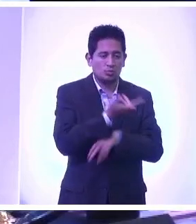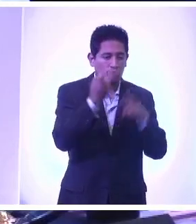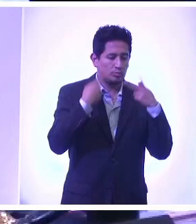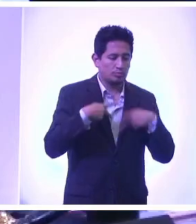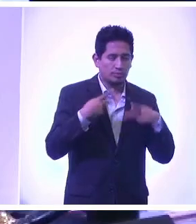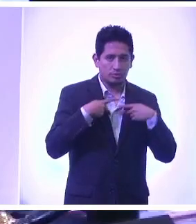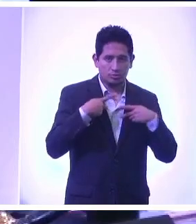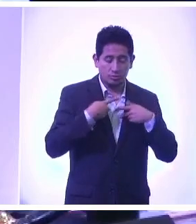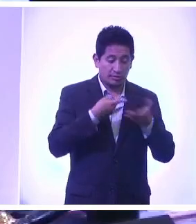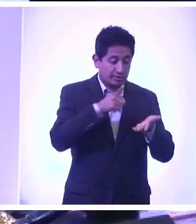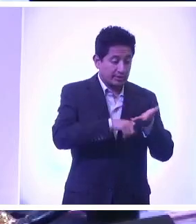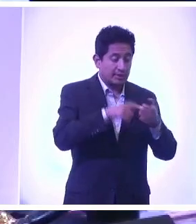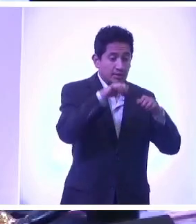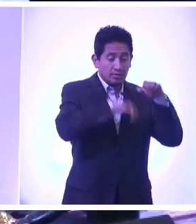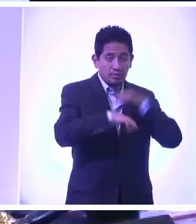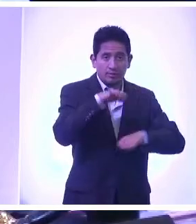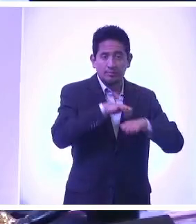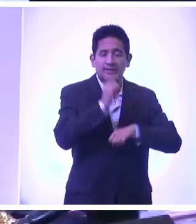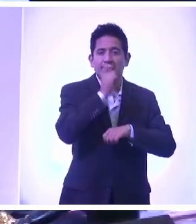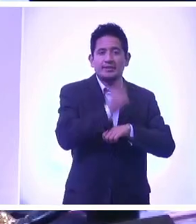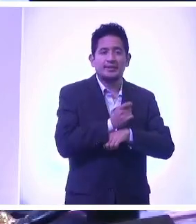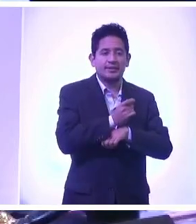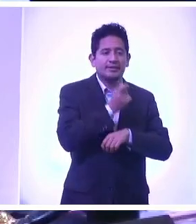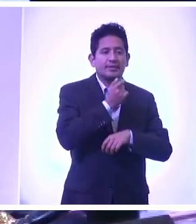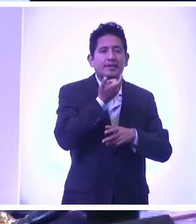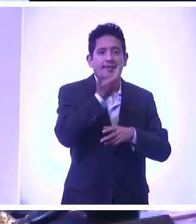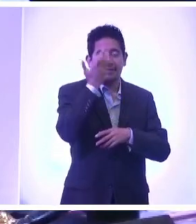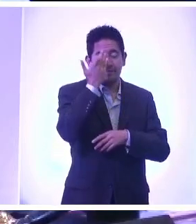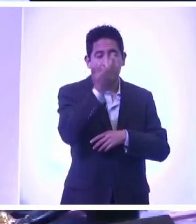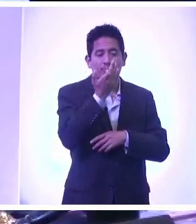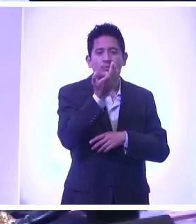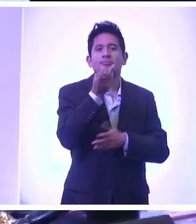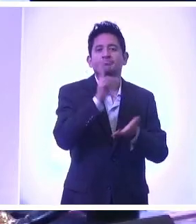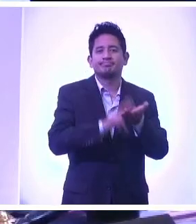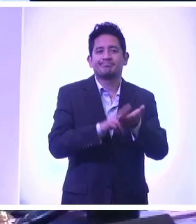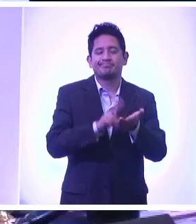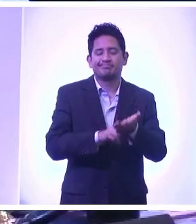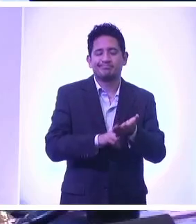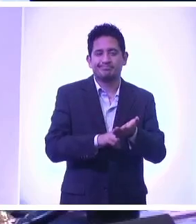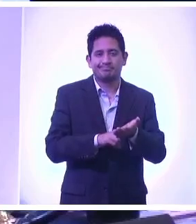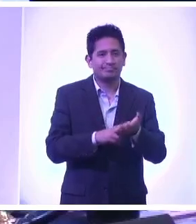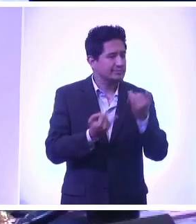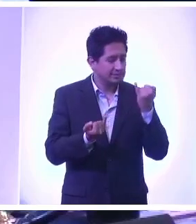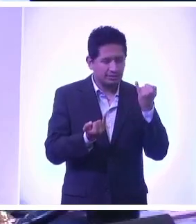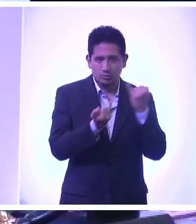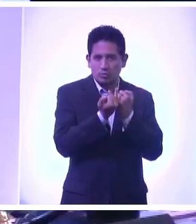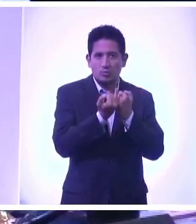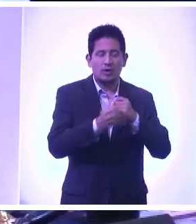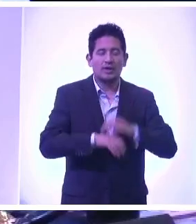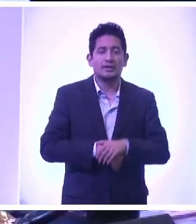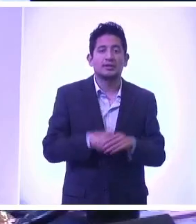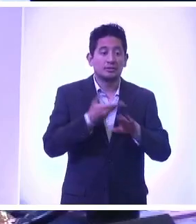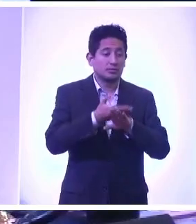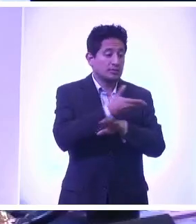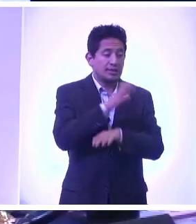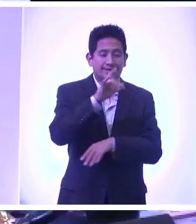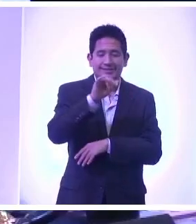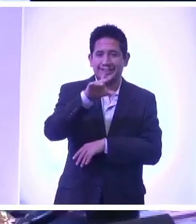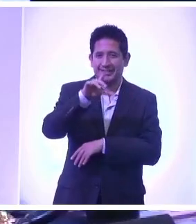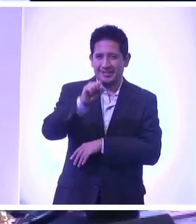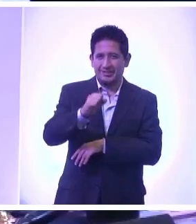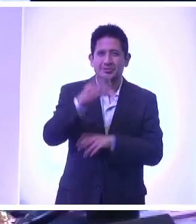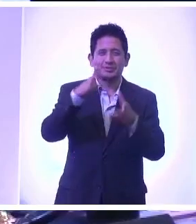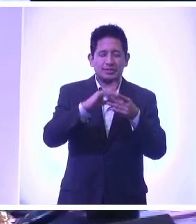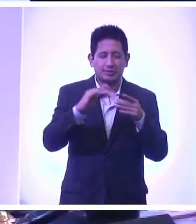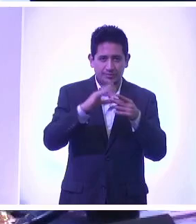es dinero porque lo tenemos que Traducir Carlos de la peña platicó algo que es eh Muy cierto en la vida empresarial de pronto nosotros vemos a los